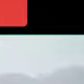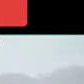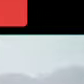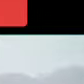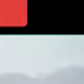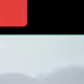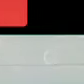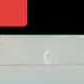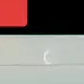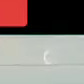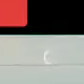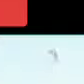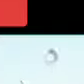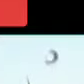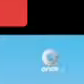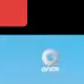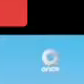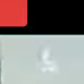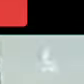zapoteca de Juchitán.